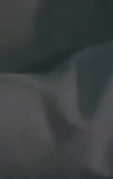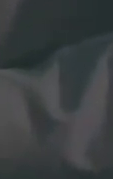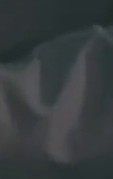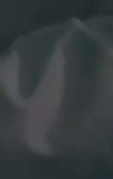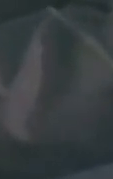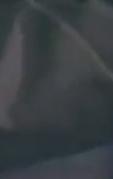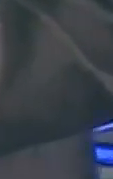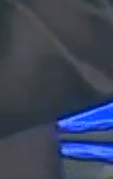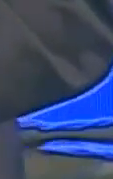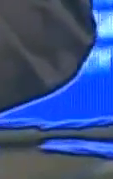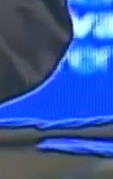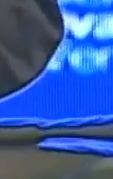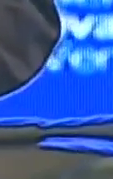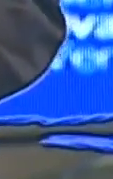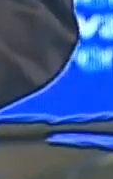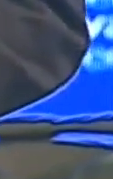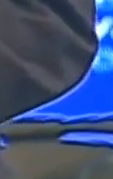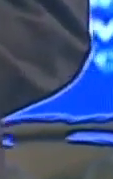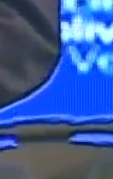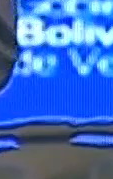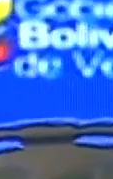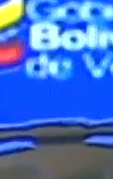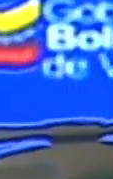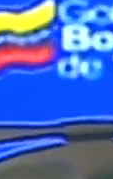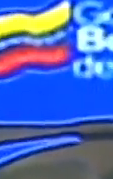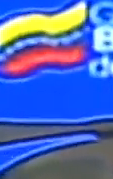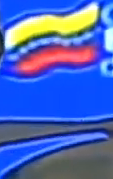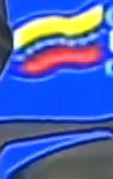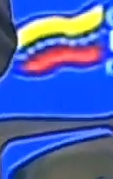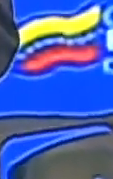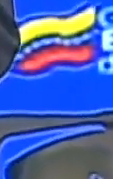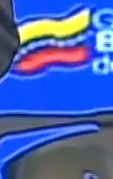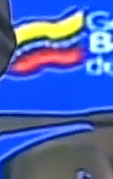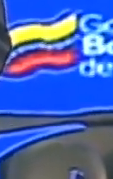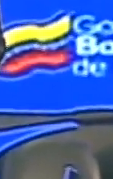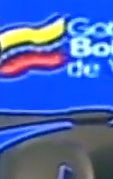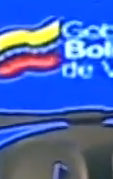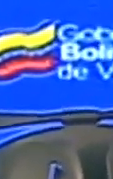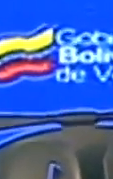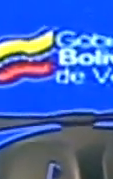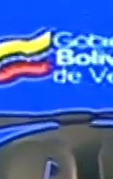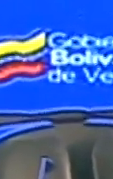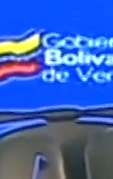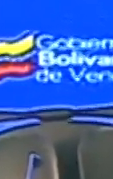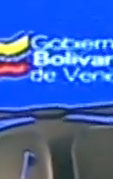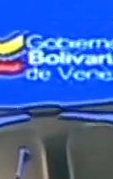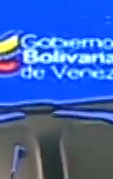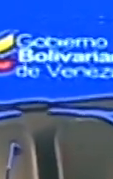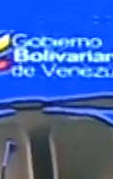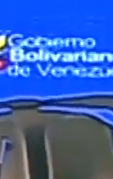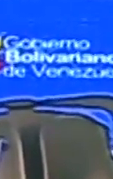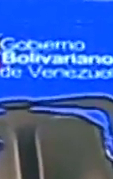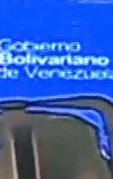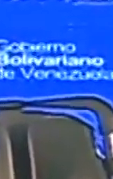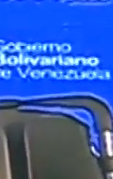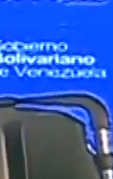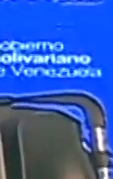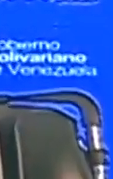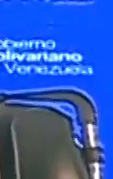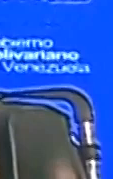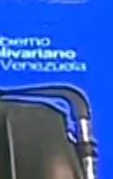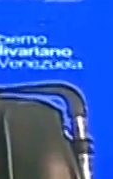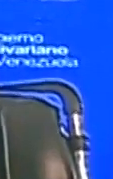Libres vencen a imperios poderosos. A propósito bueno, entonces de antemano de a todos los